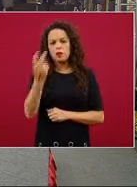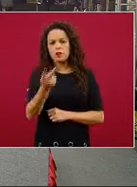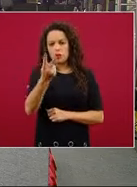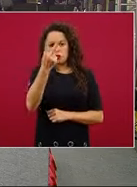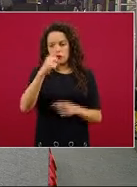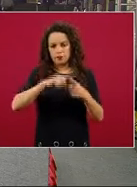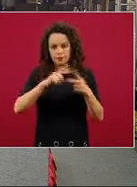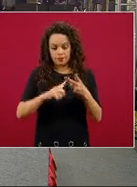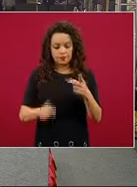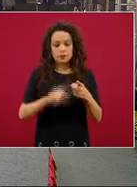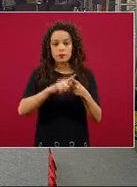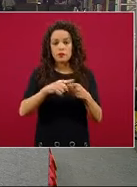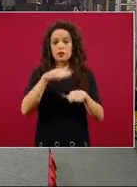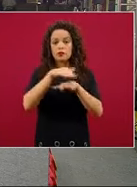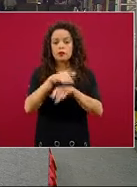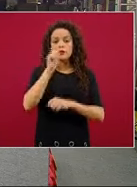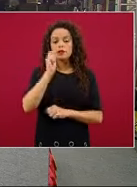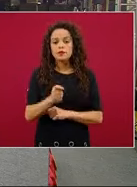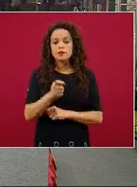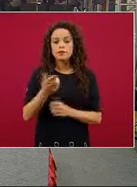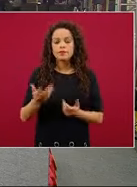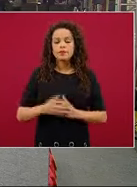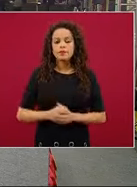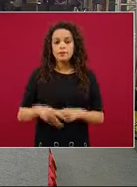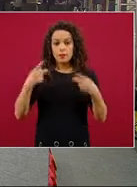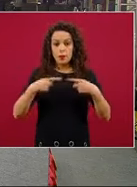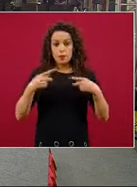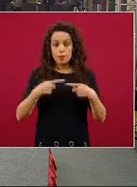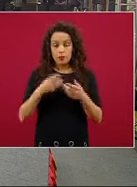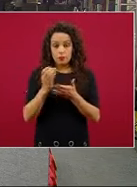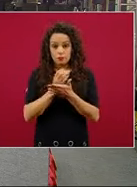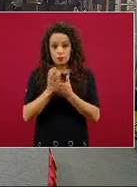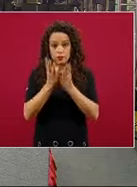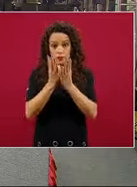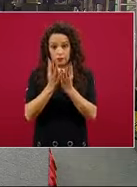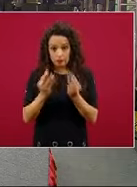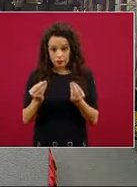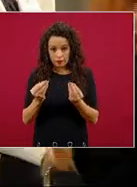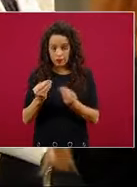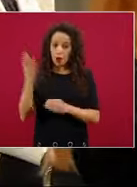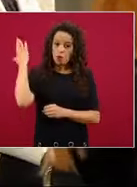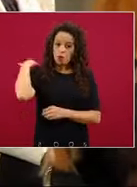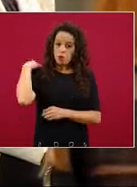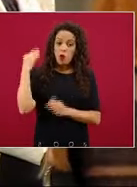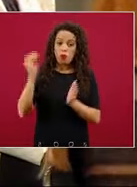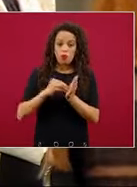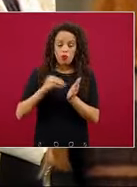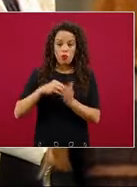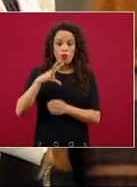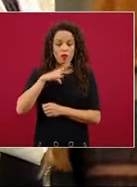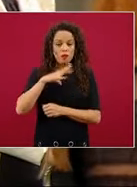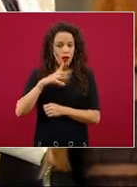Una sobre las secuelas de las personas que se recuperan en los pulmones.